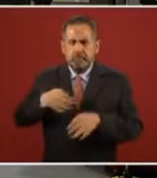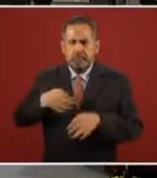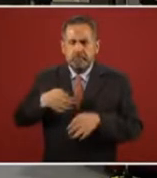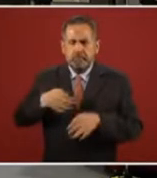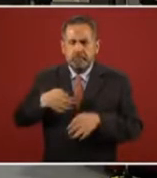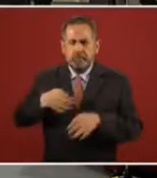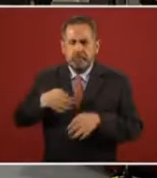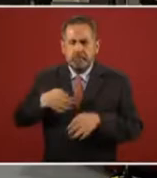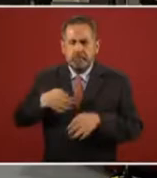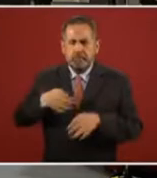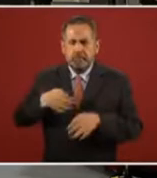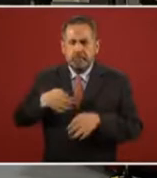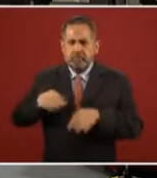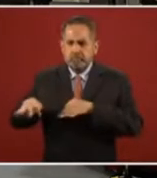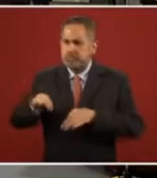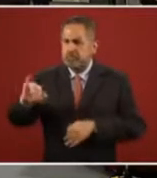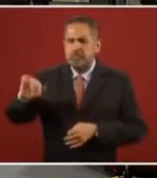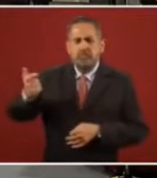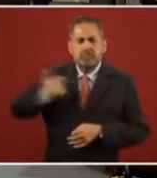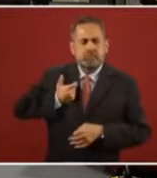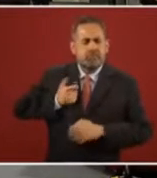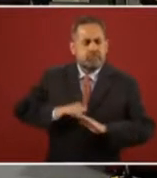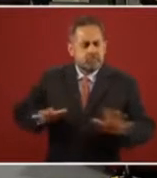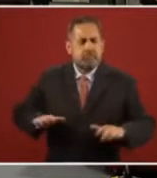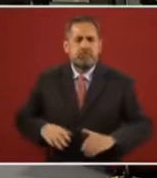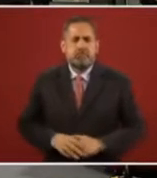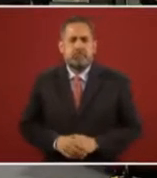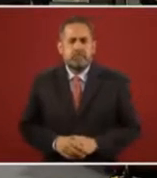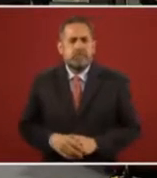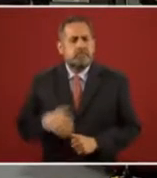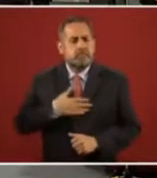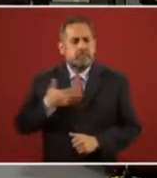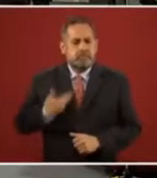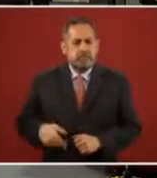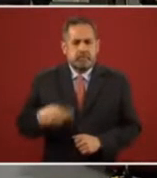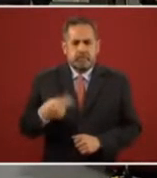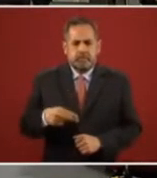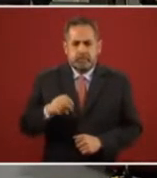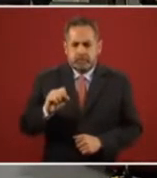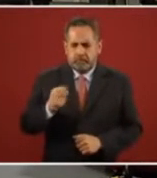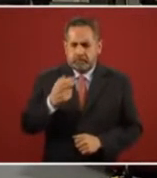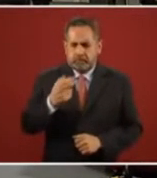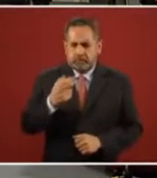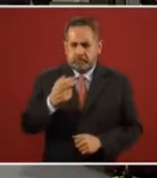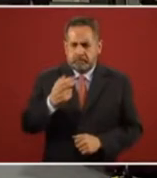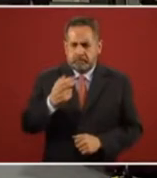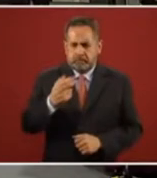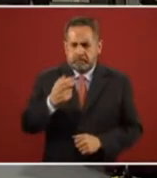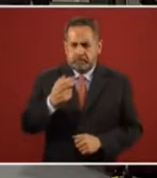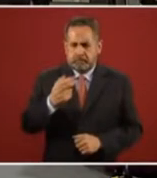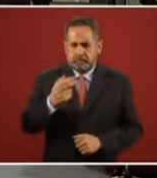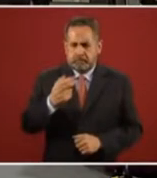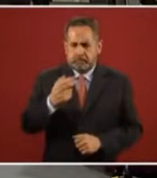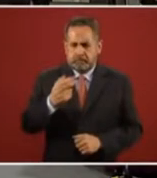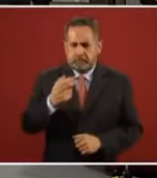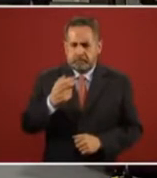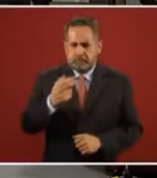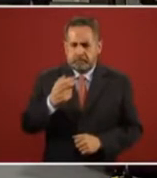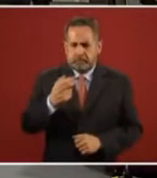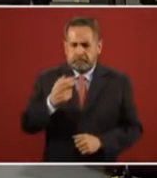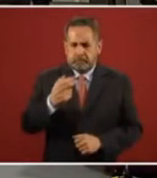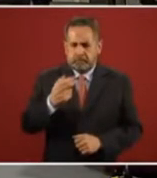healy bueno presidente ya hay la rosa gl corresponsal del grupo geely show trimestral